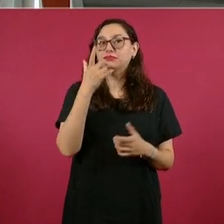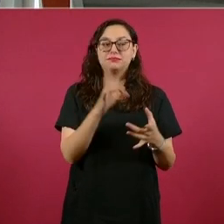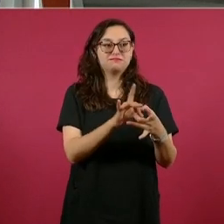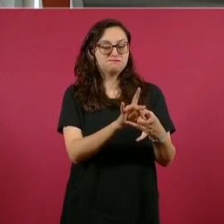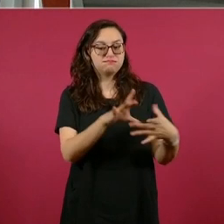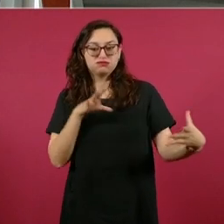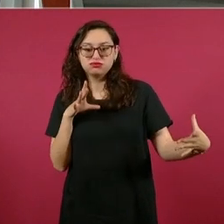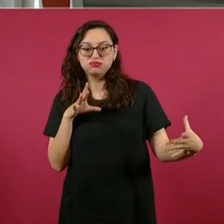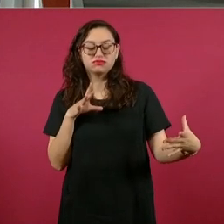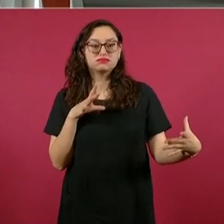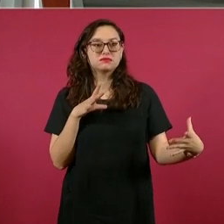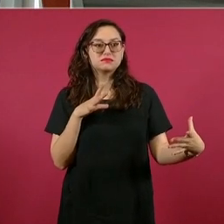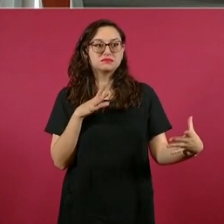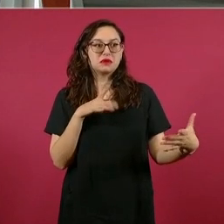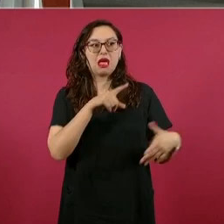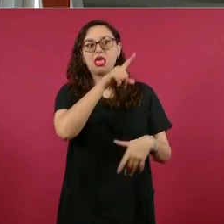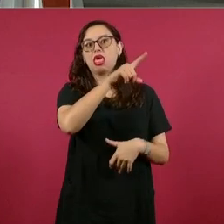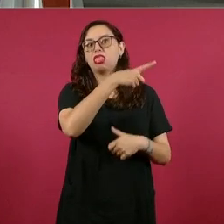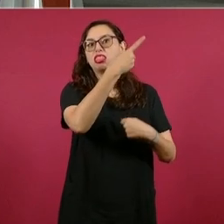nos necesitamos